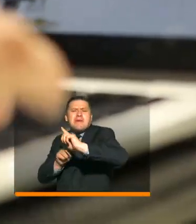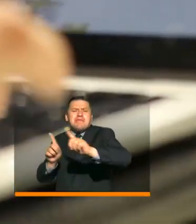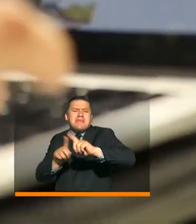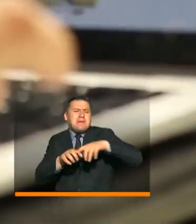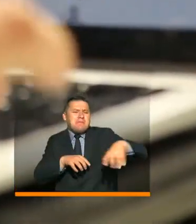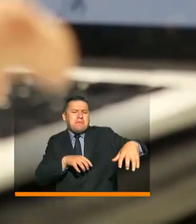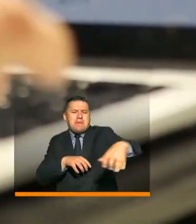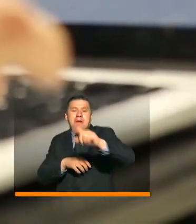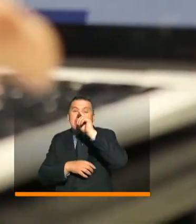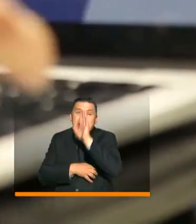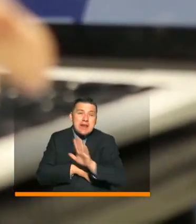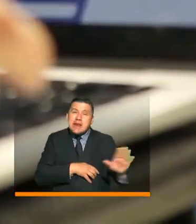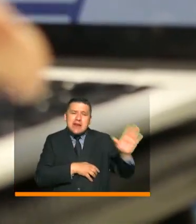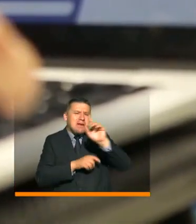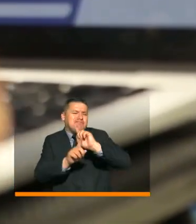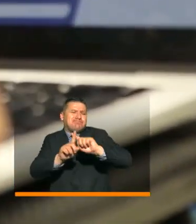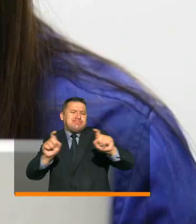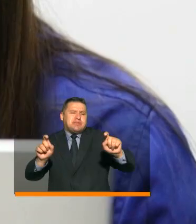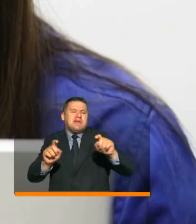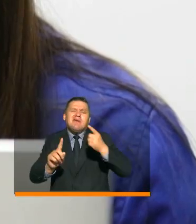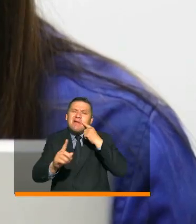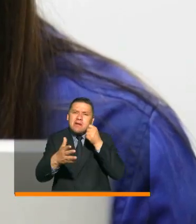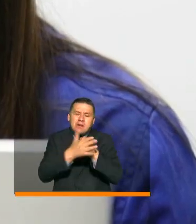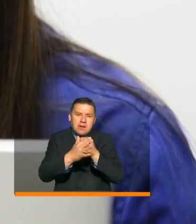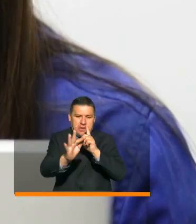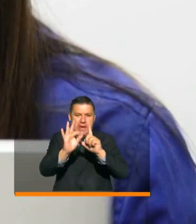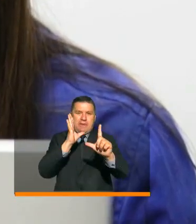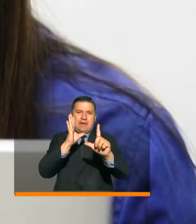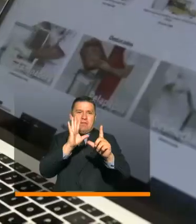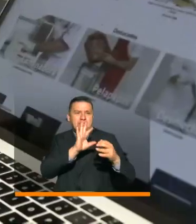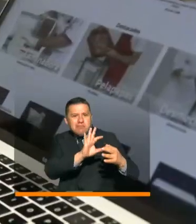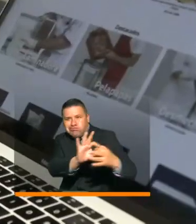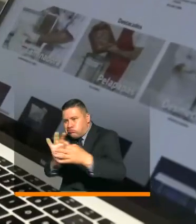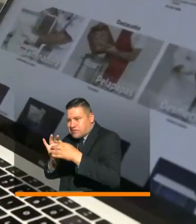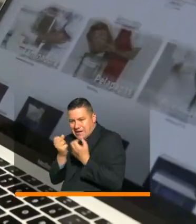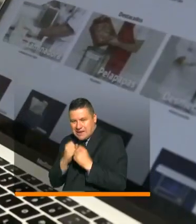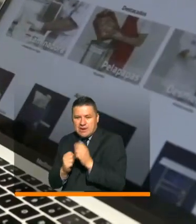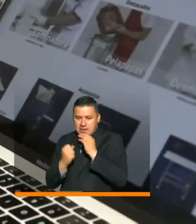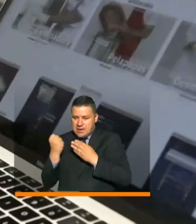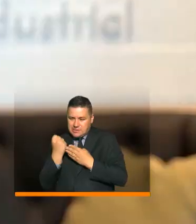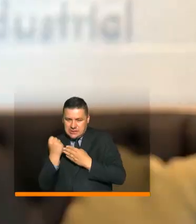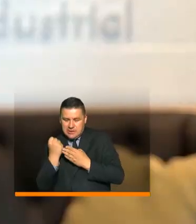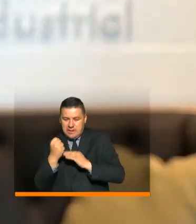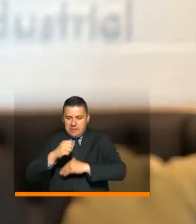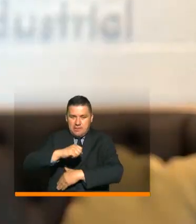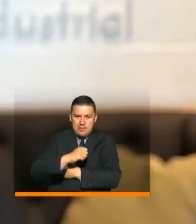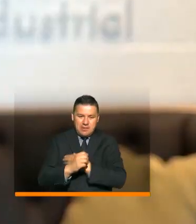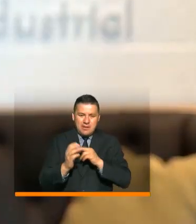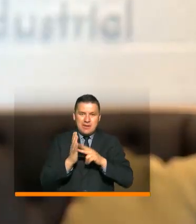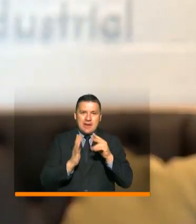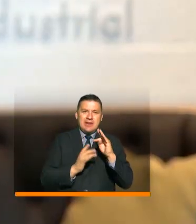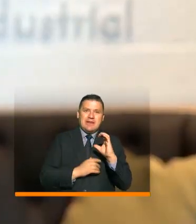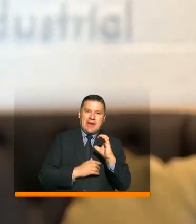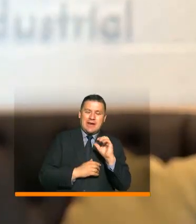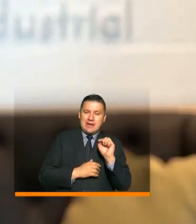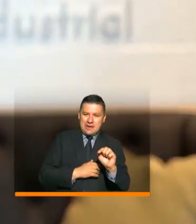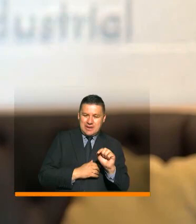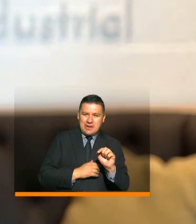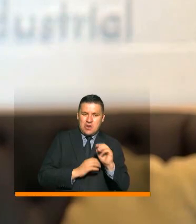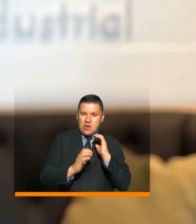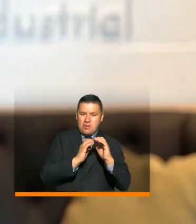en todo el territorio nacional. Se trata de un esfuerzo articulado entre el SENA, el Ministerio de Tecnologías de la Información